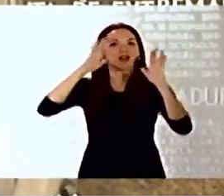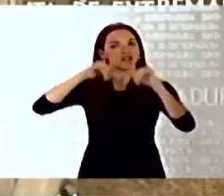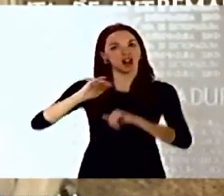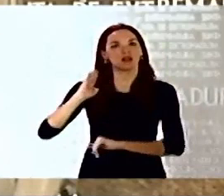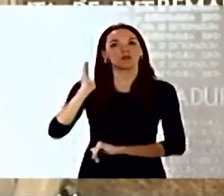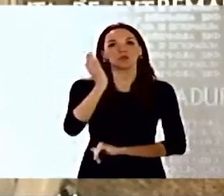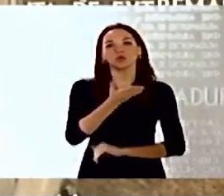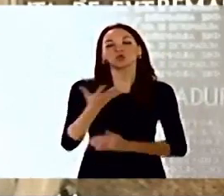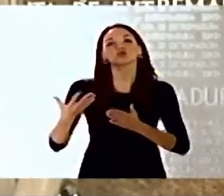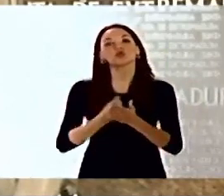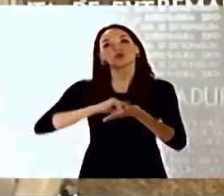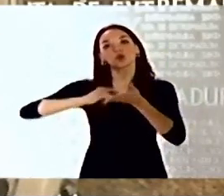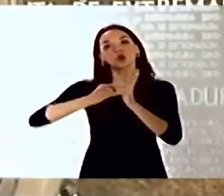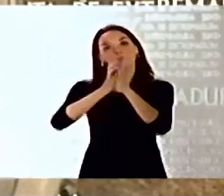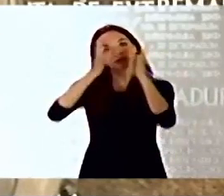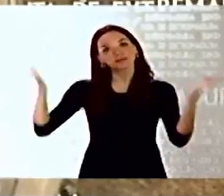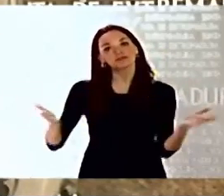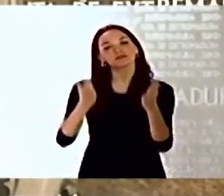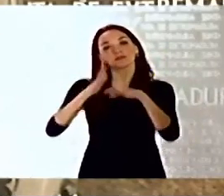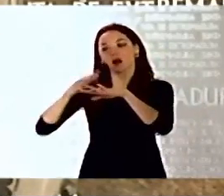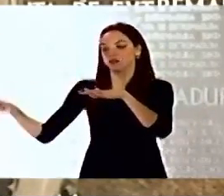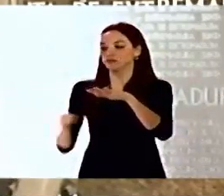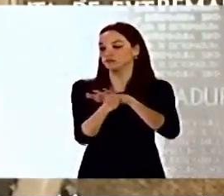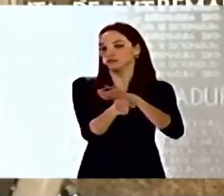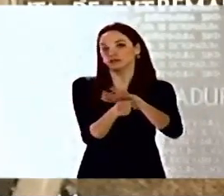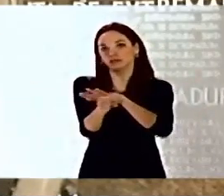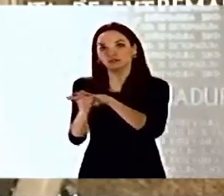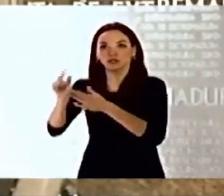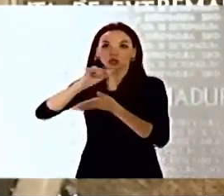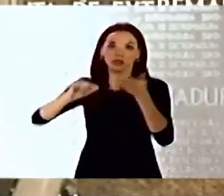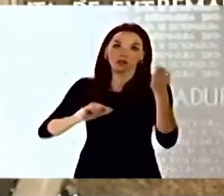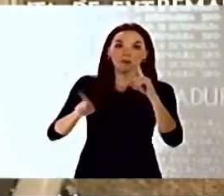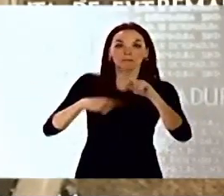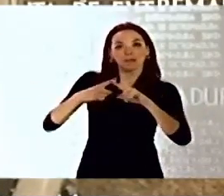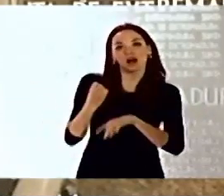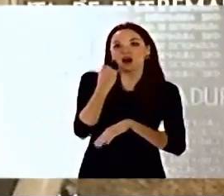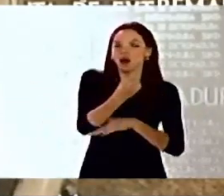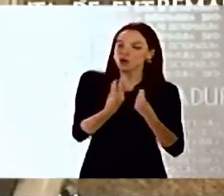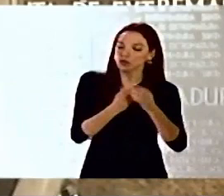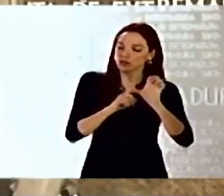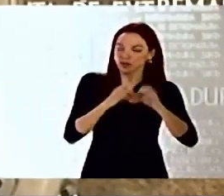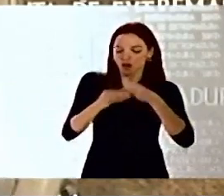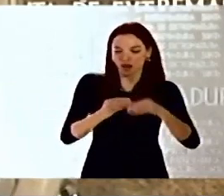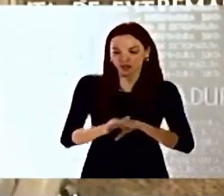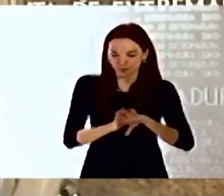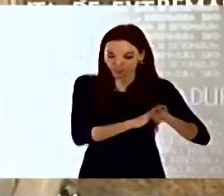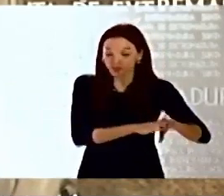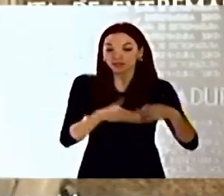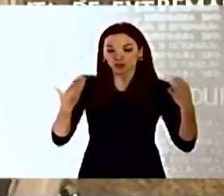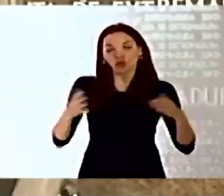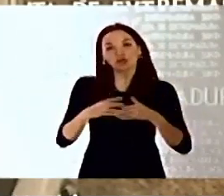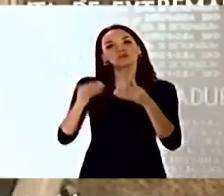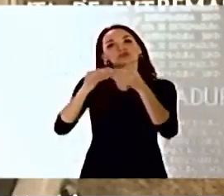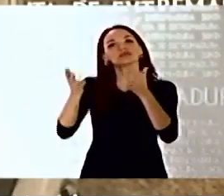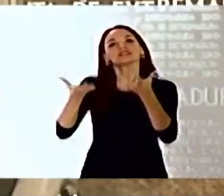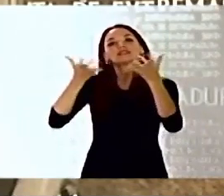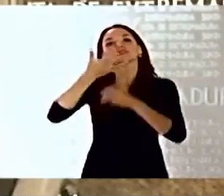programas de incentivación, de contratación y de acompañamiento que hace la Junta de Extremadura. Serán beneficiarios, por tanto, de este programa los